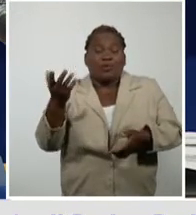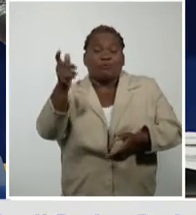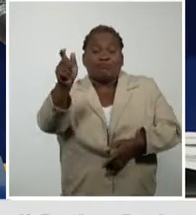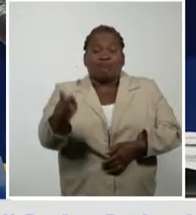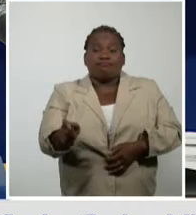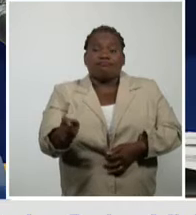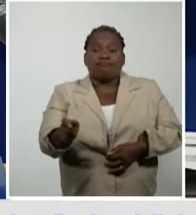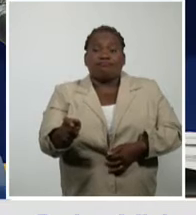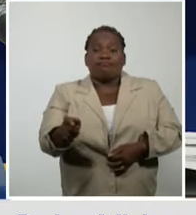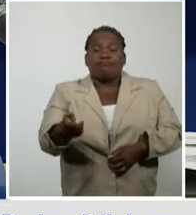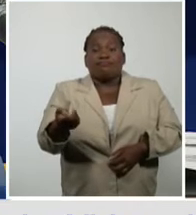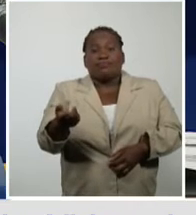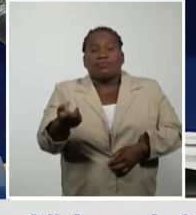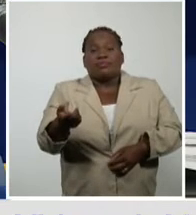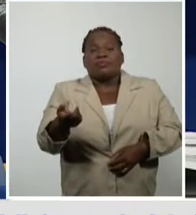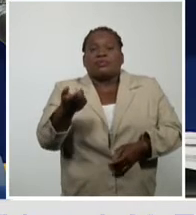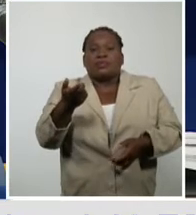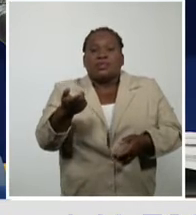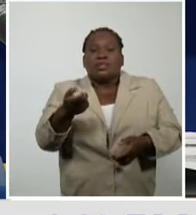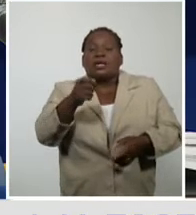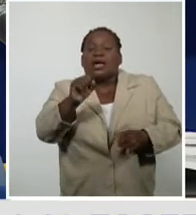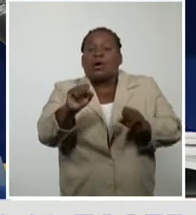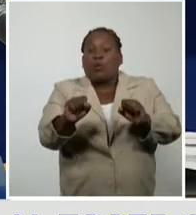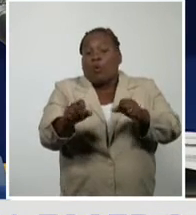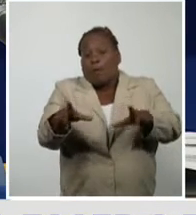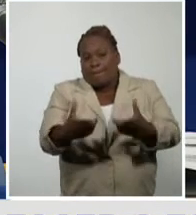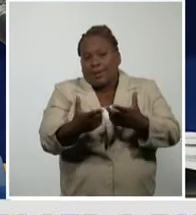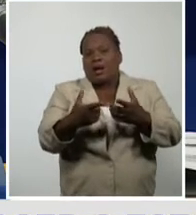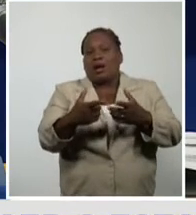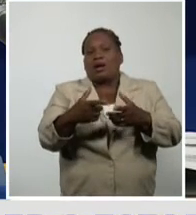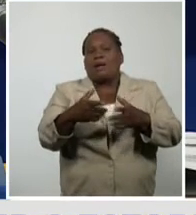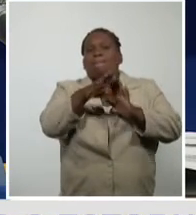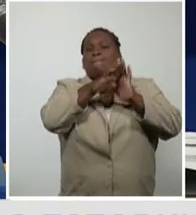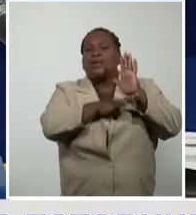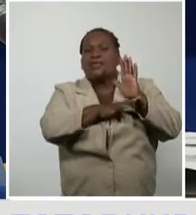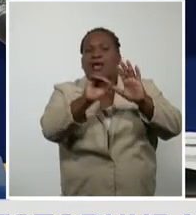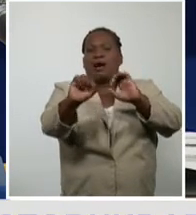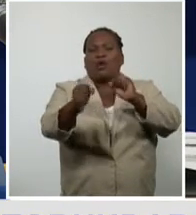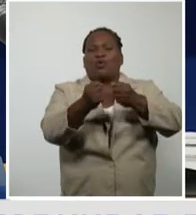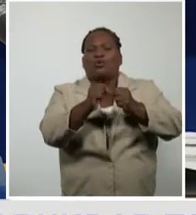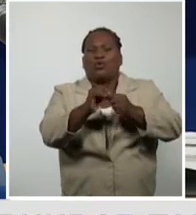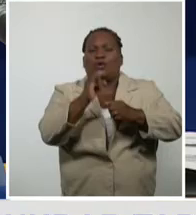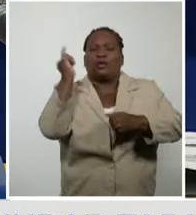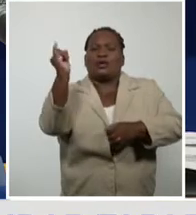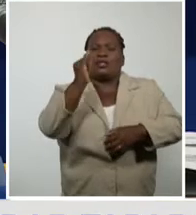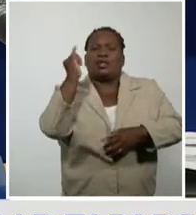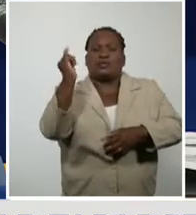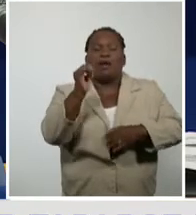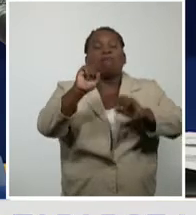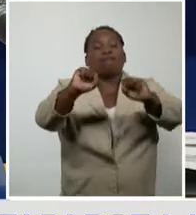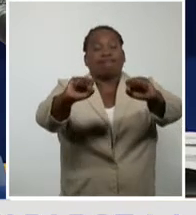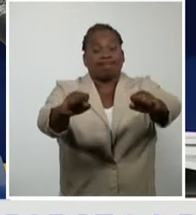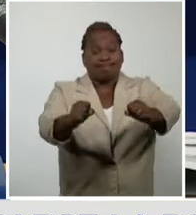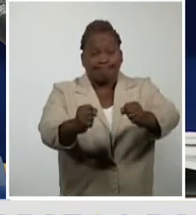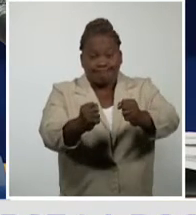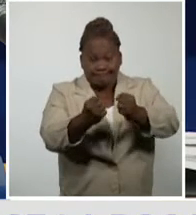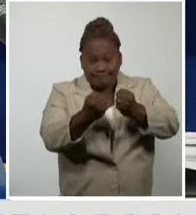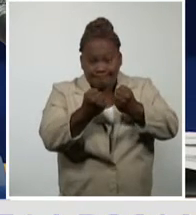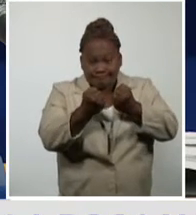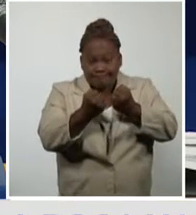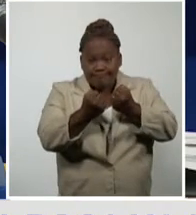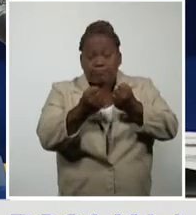pues indiscutiblemente las medidas de control sanitario internacional van a ser muy rigurosas, porque nosotros podemos